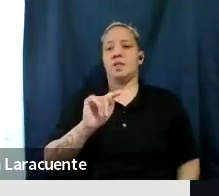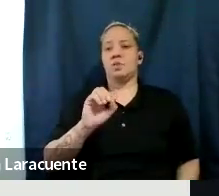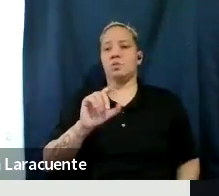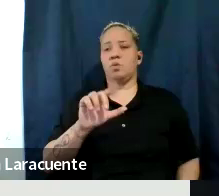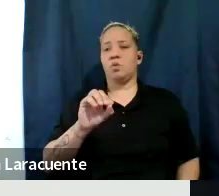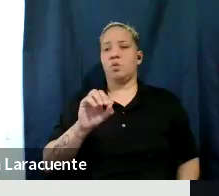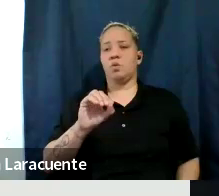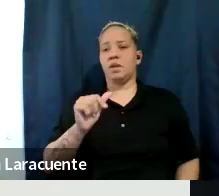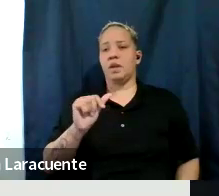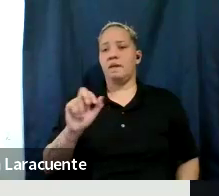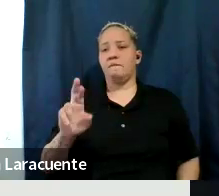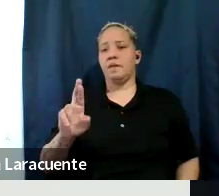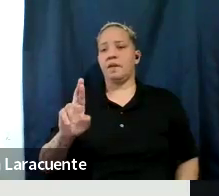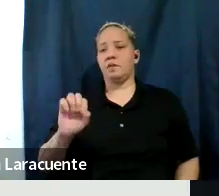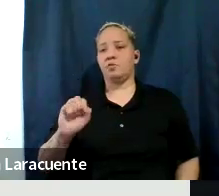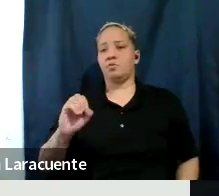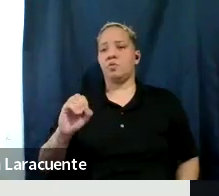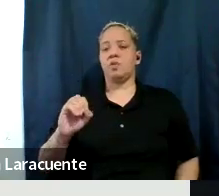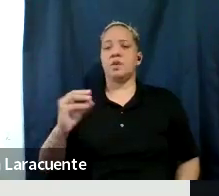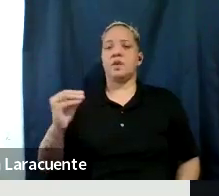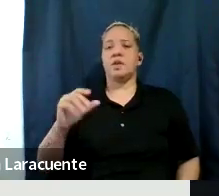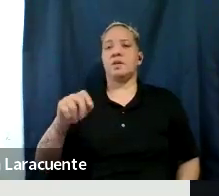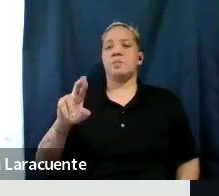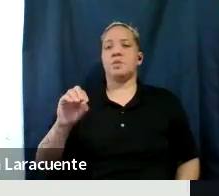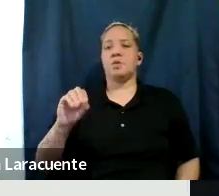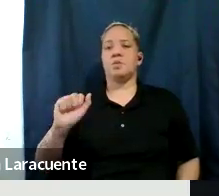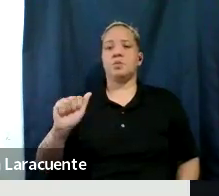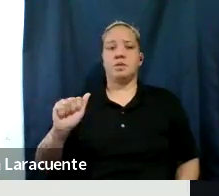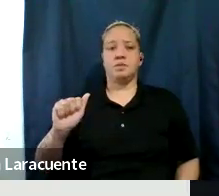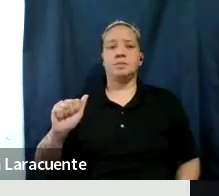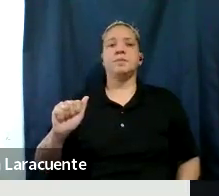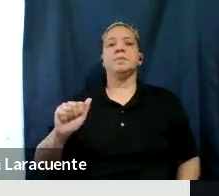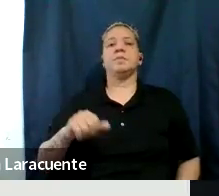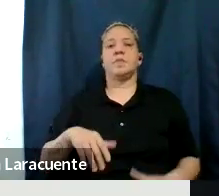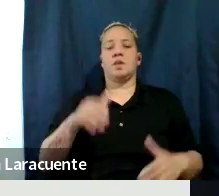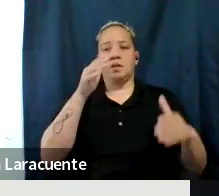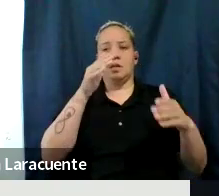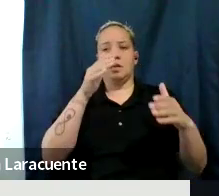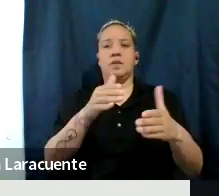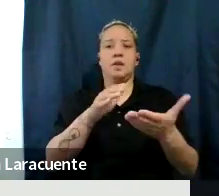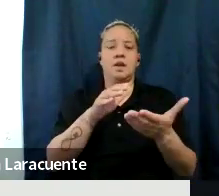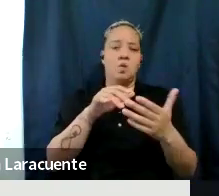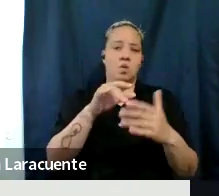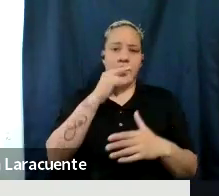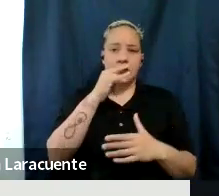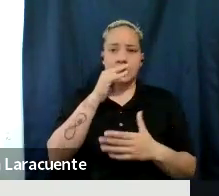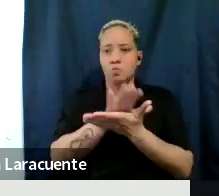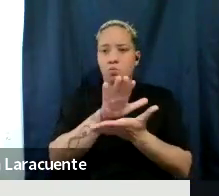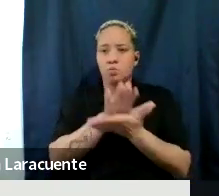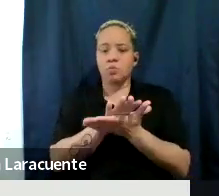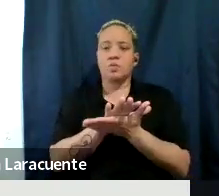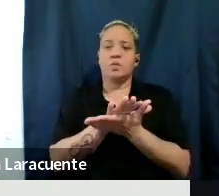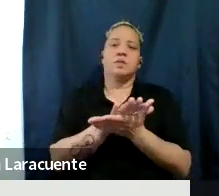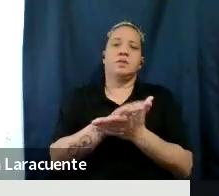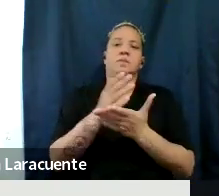mostrar aquí, para esa antología de verso y prosa dirigida a los escolares infantiles de las escuelas de